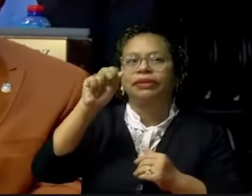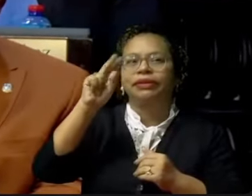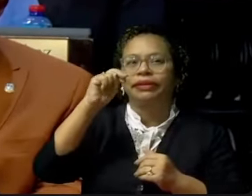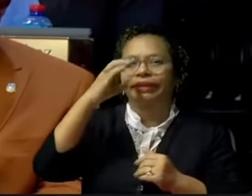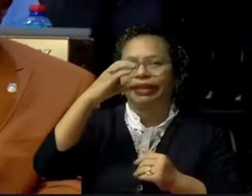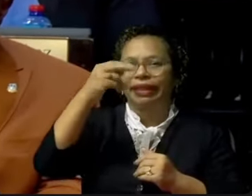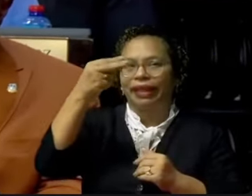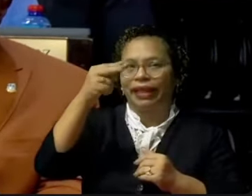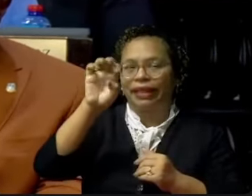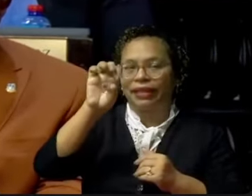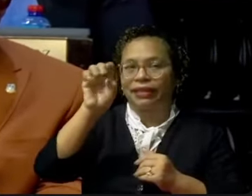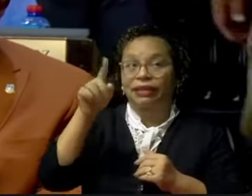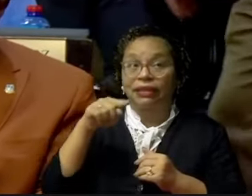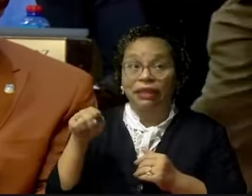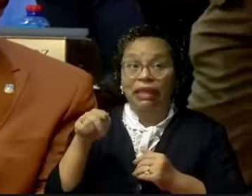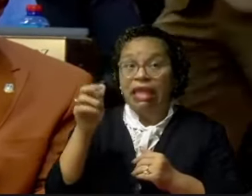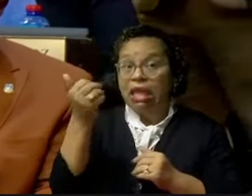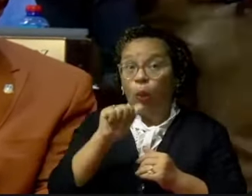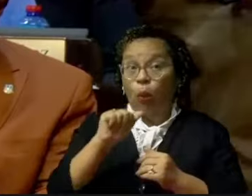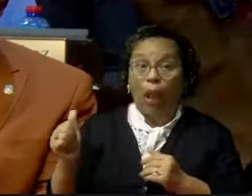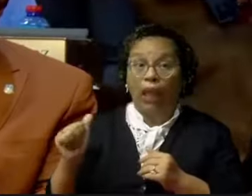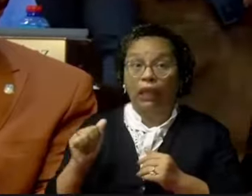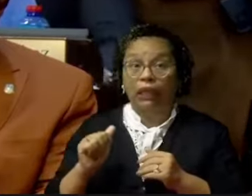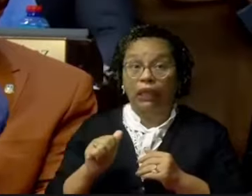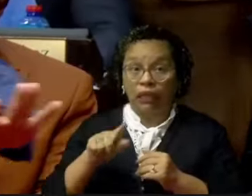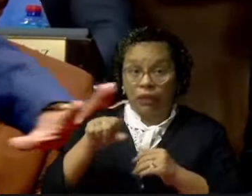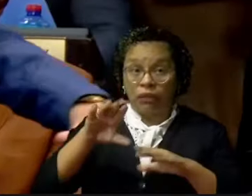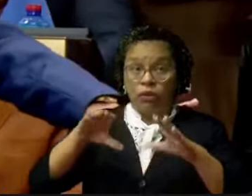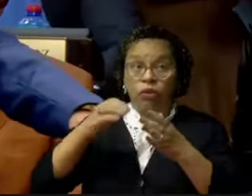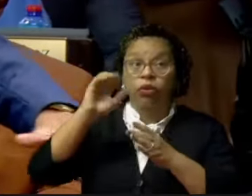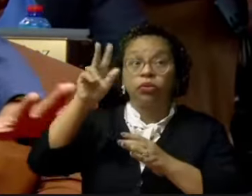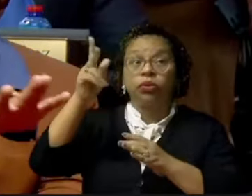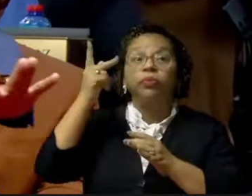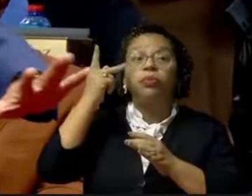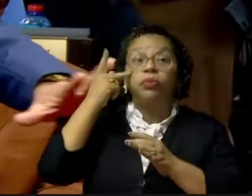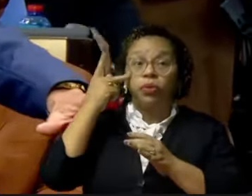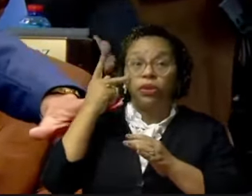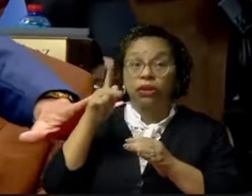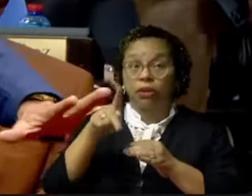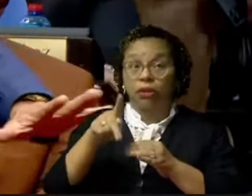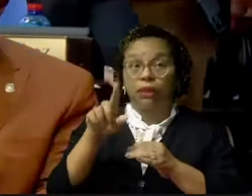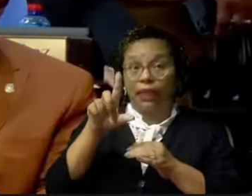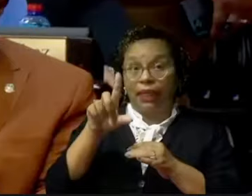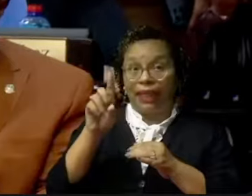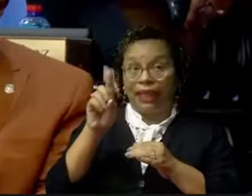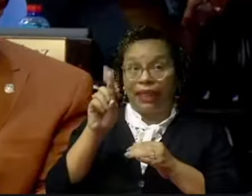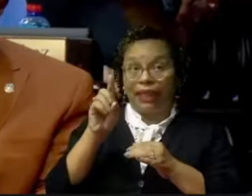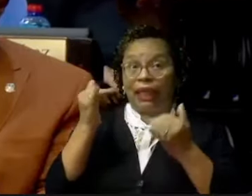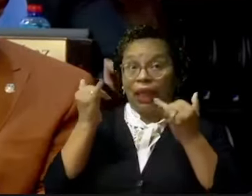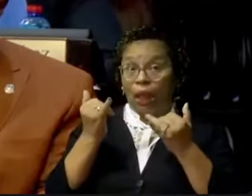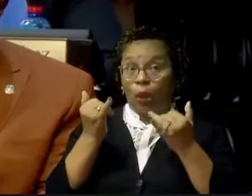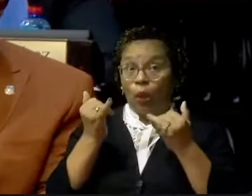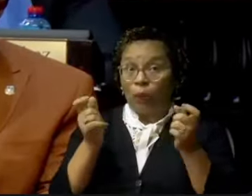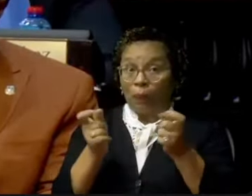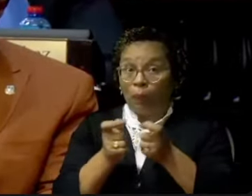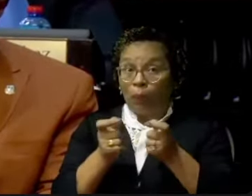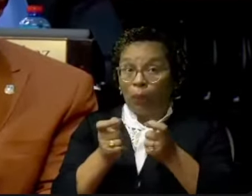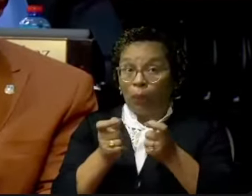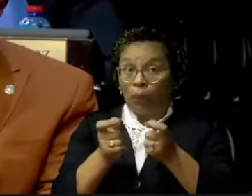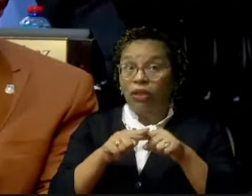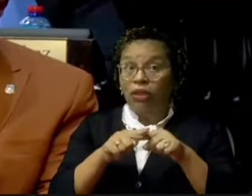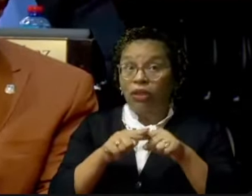quedan aquí, porque ellos eran una mayoría aplastante, así como, como somos nosotros hoy, que somos grandes en mayoría, pero no